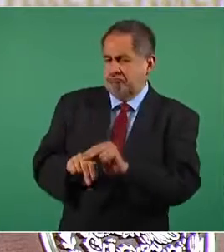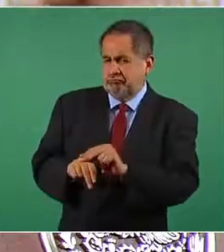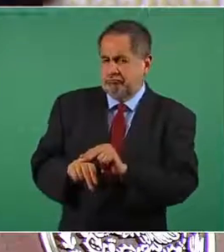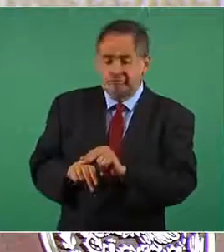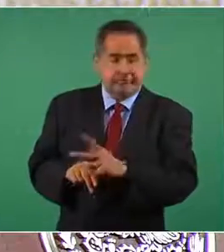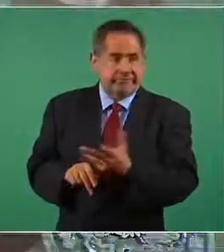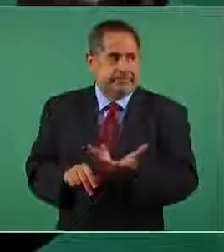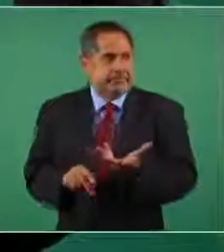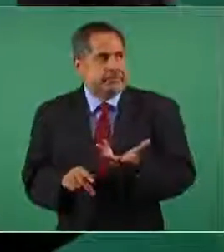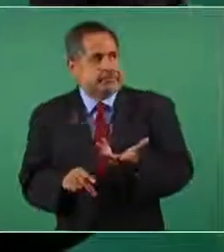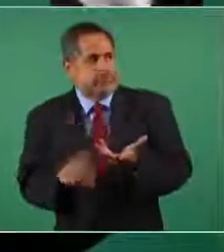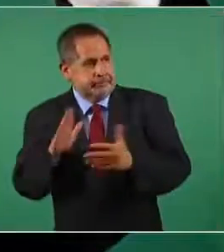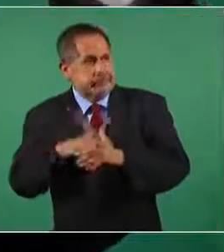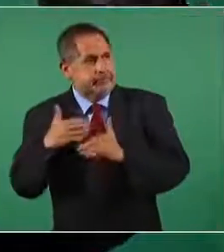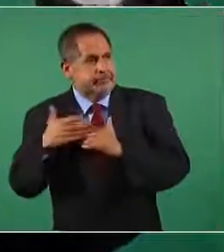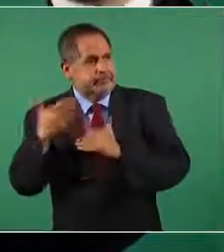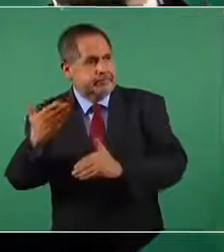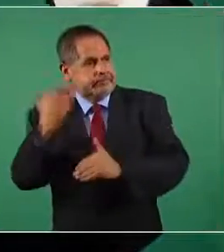por los que